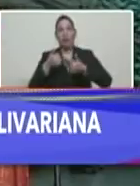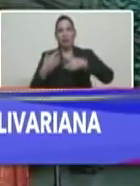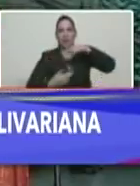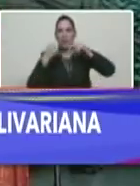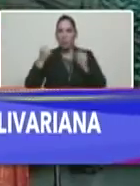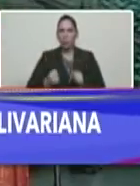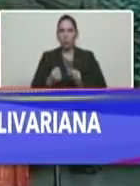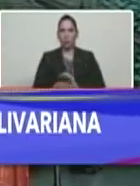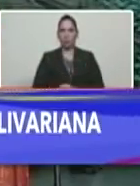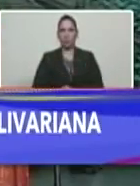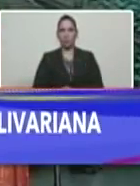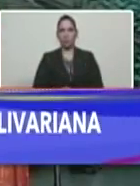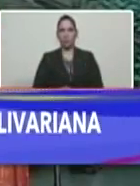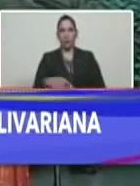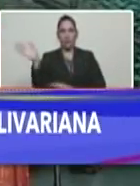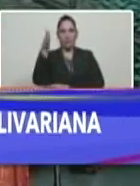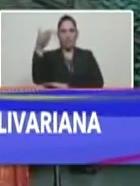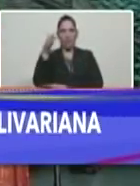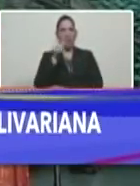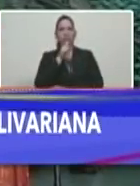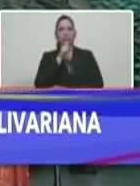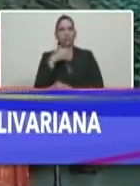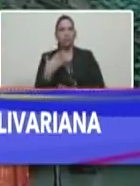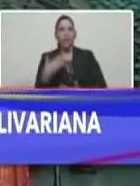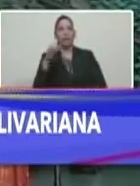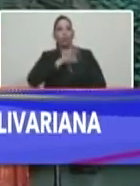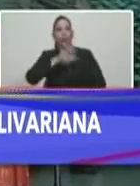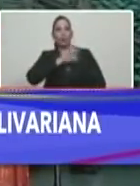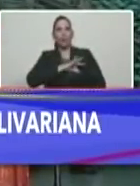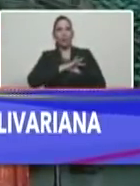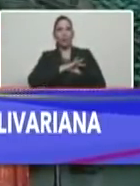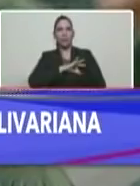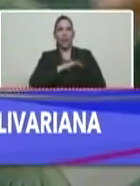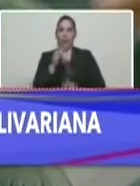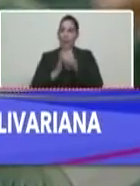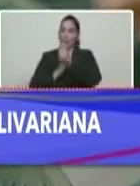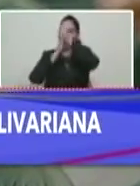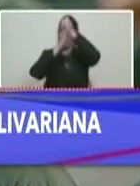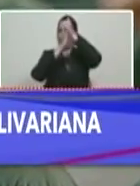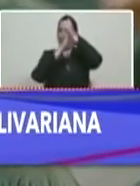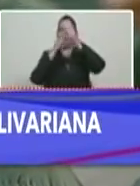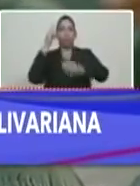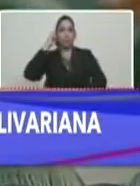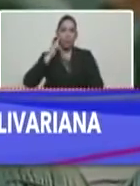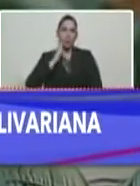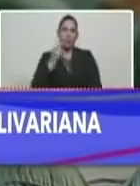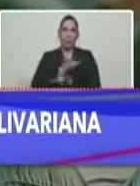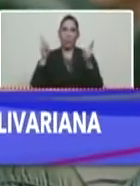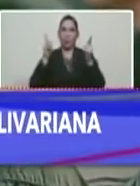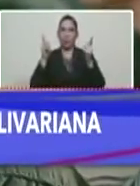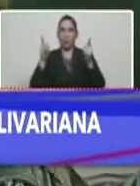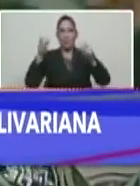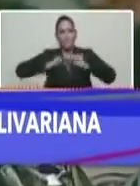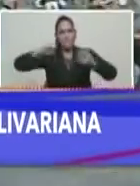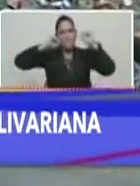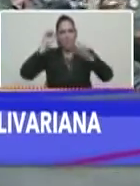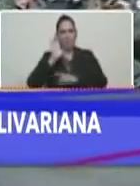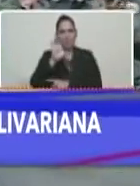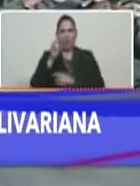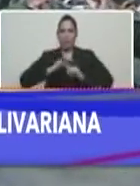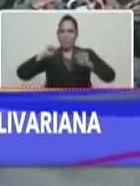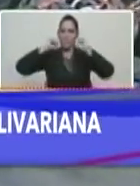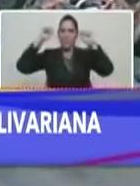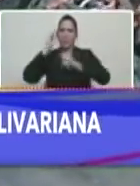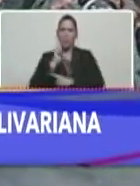revolución. La bandera es el socialismo y el líder es Simón Bolívar. ¡Viva la patria! ¡Viva